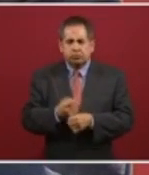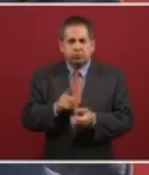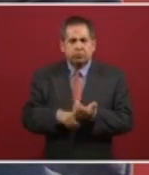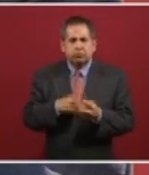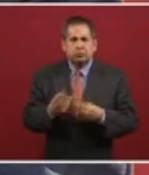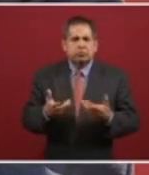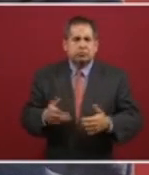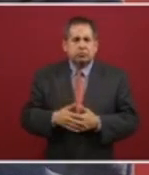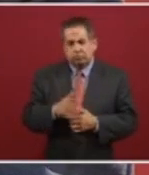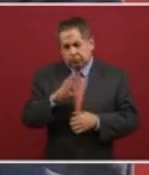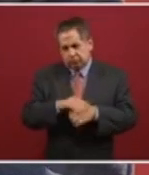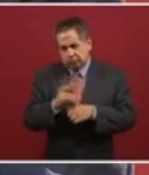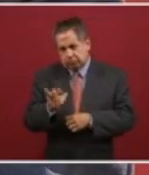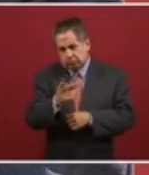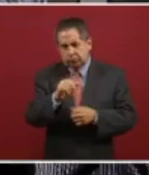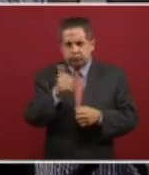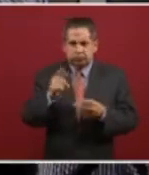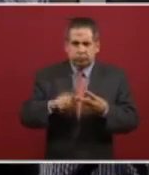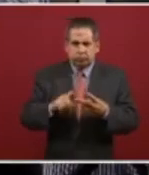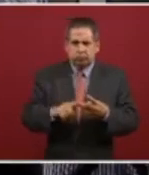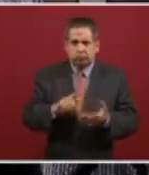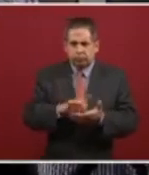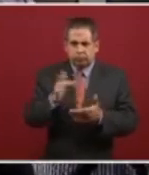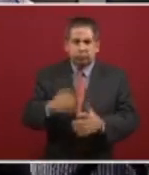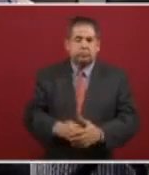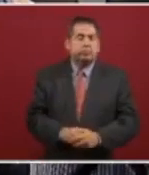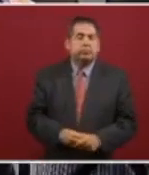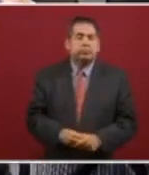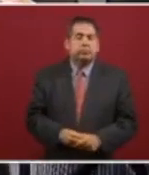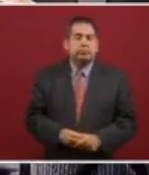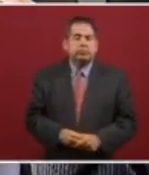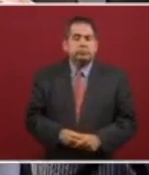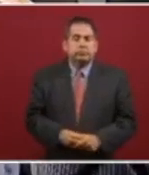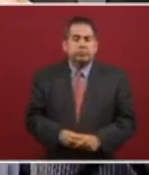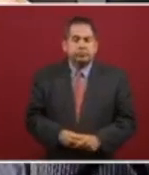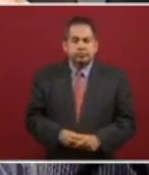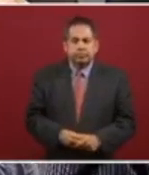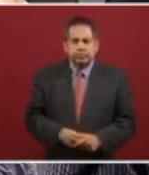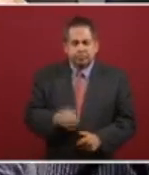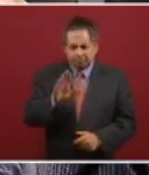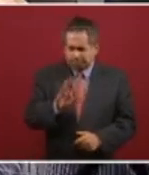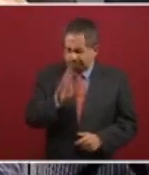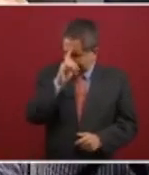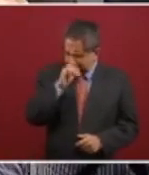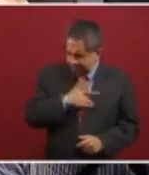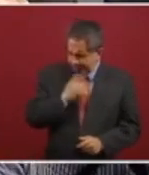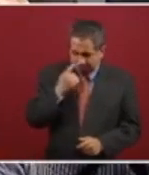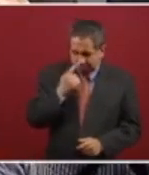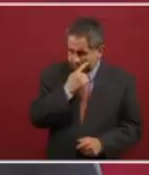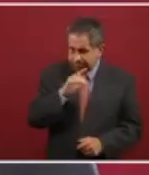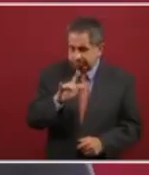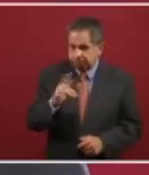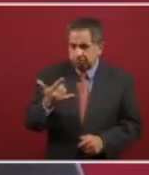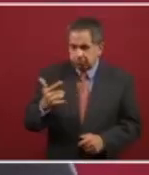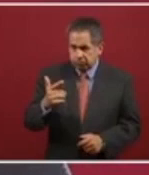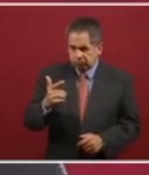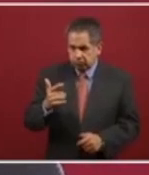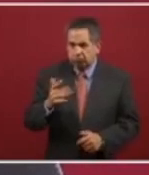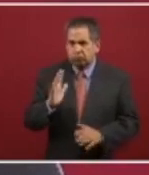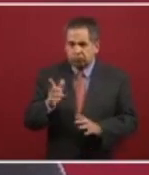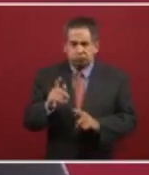momento? Si me permiten un momento otra pregunta. Gracias. Pues parece que es en julio que se quiere